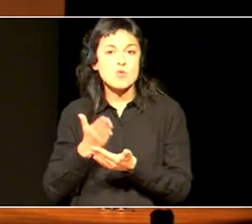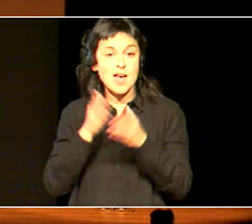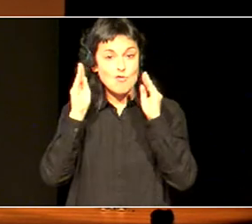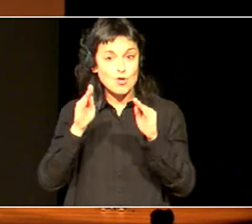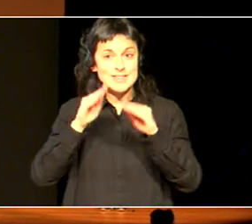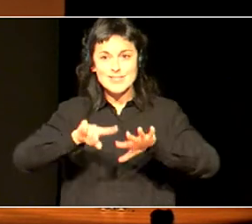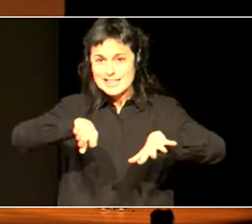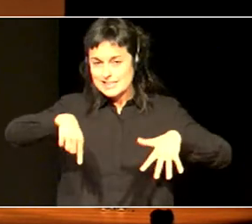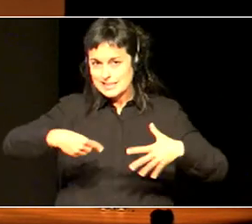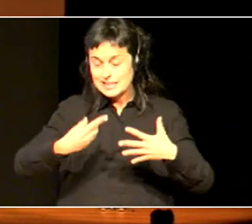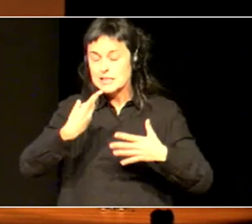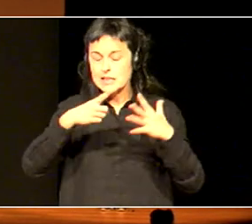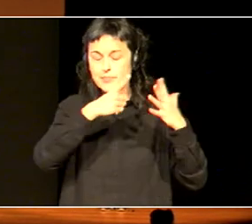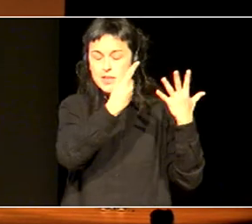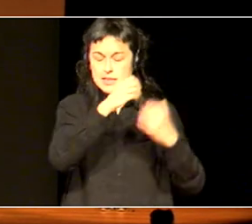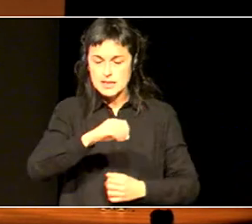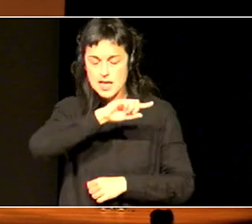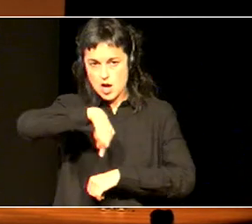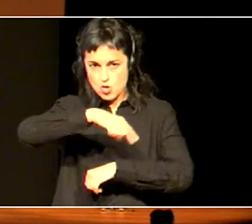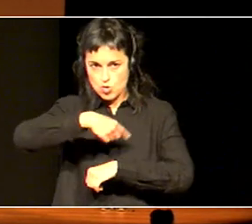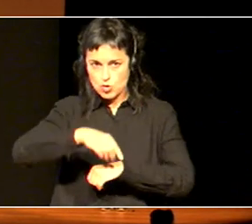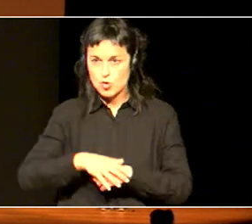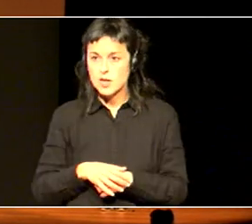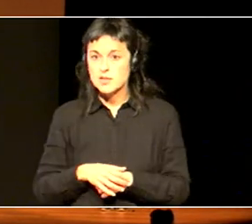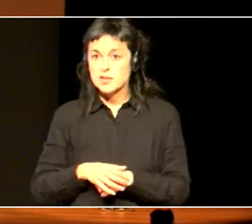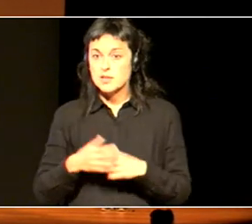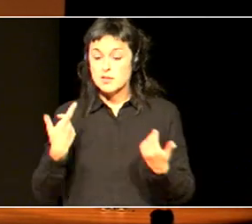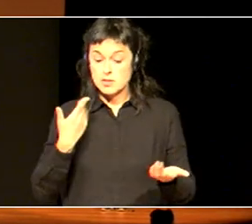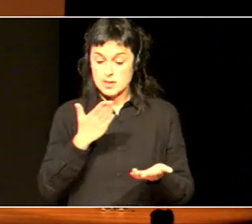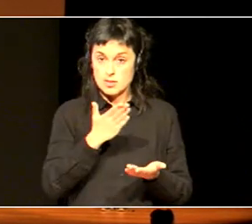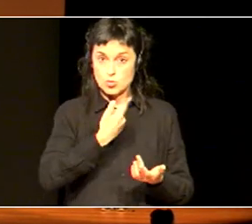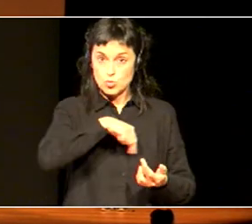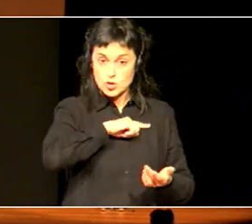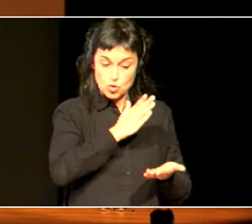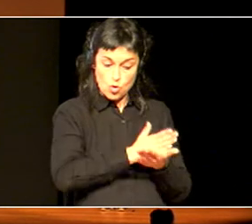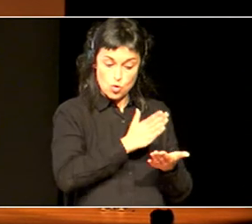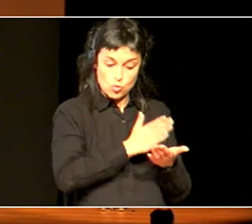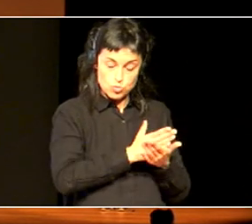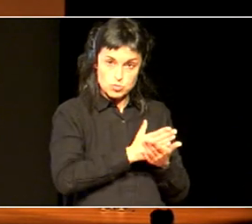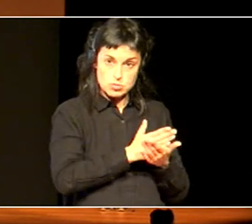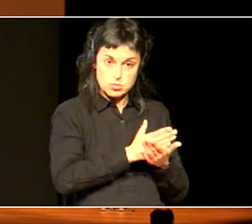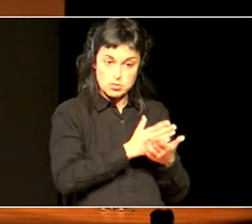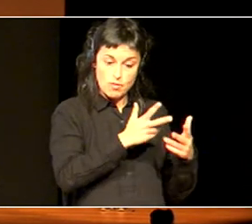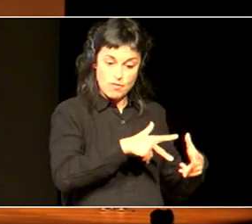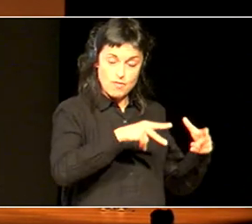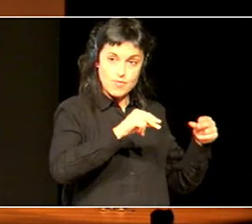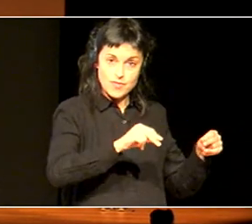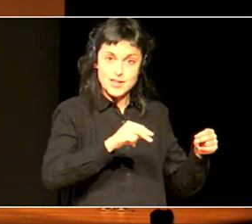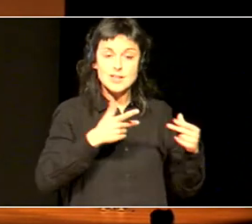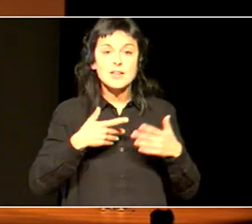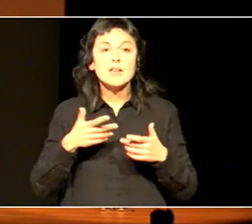horas. Los alumnos que concluyan este curso con nosotros van a conseguir dos unidades de